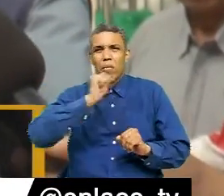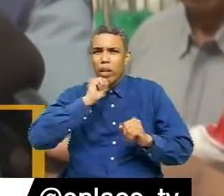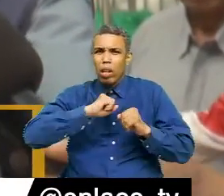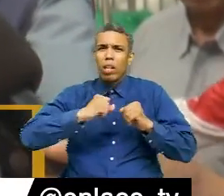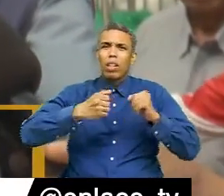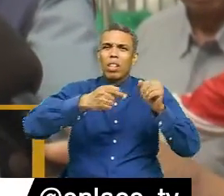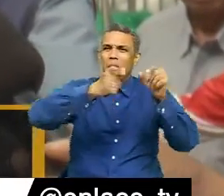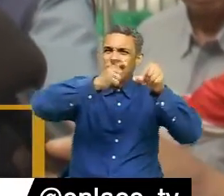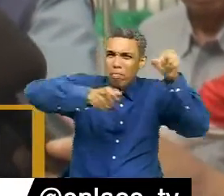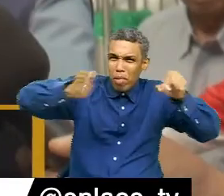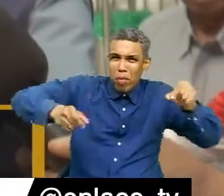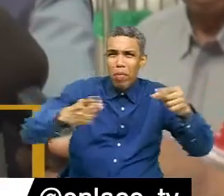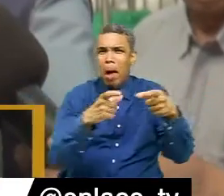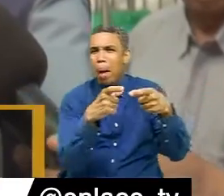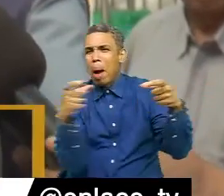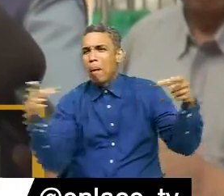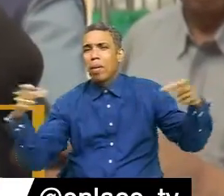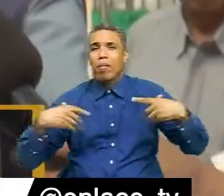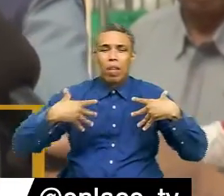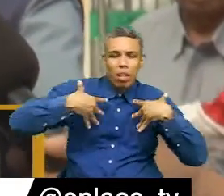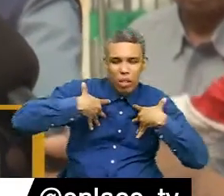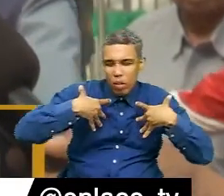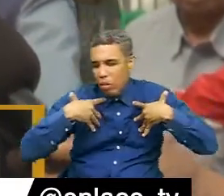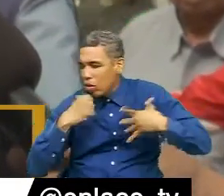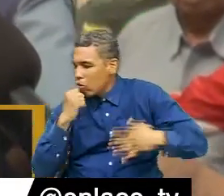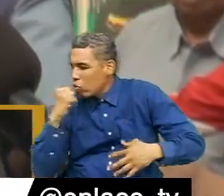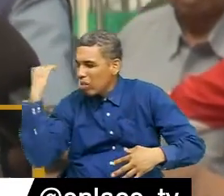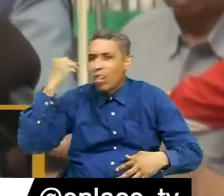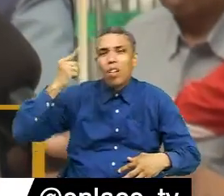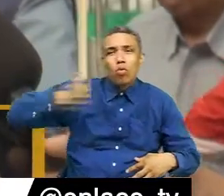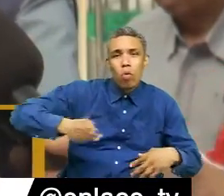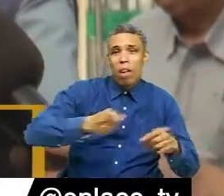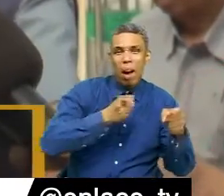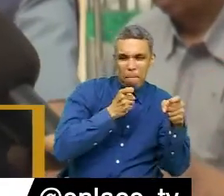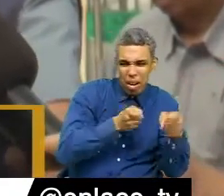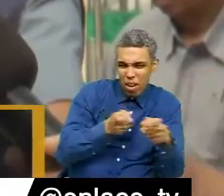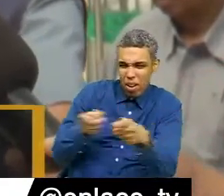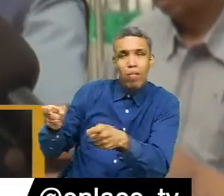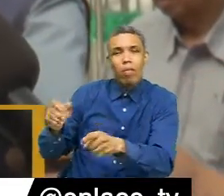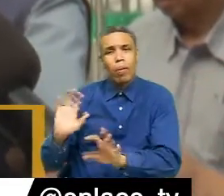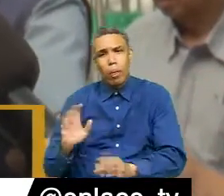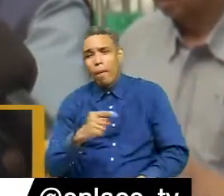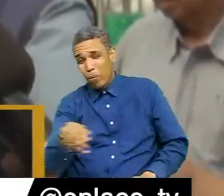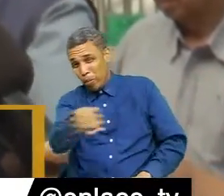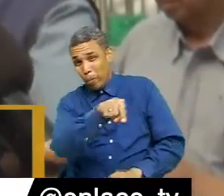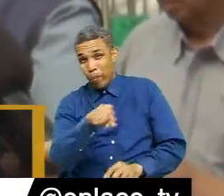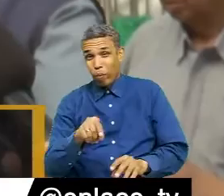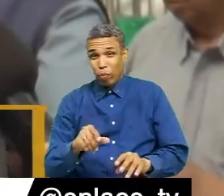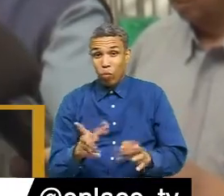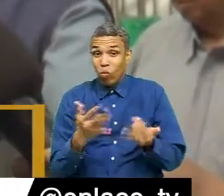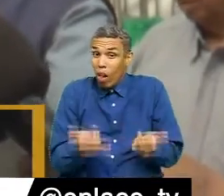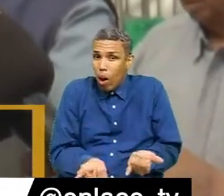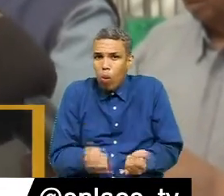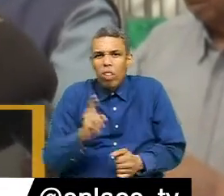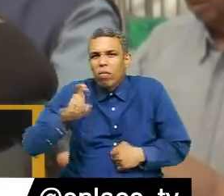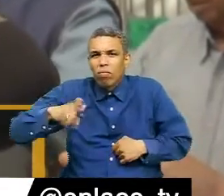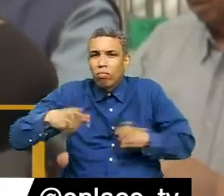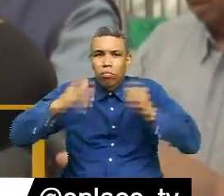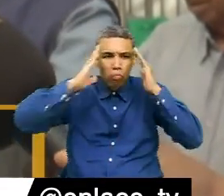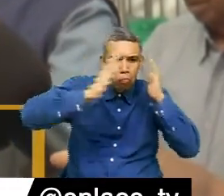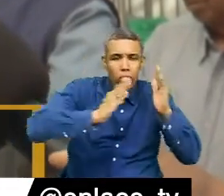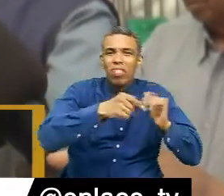misión, nuestro objetivo es venir a escucharlas, saber de primera mano cómo está hoy en día, digamos, el estado del arte, qué inquietudes, qué necesidades, qué